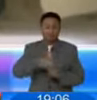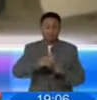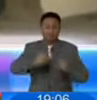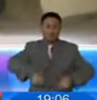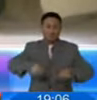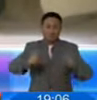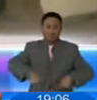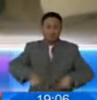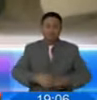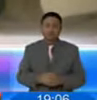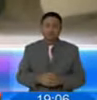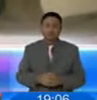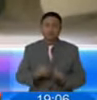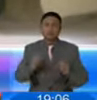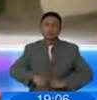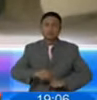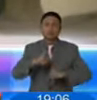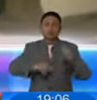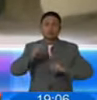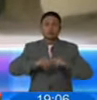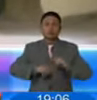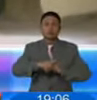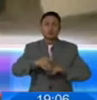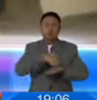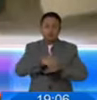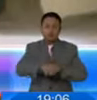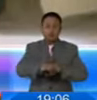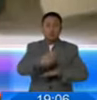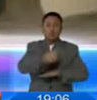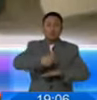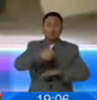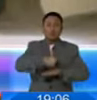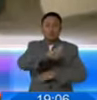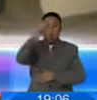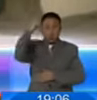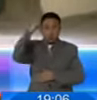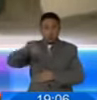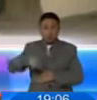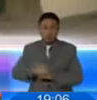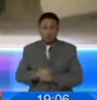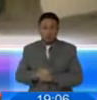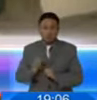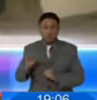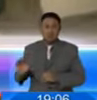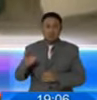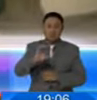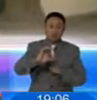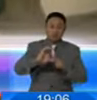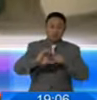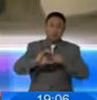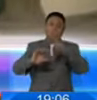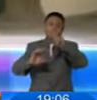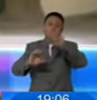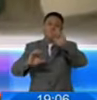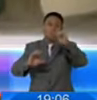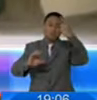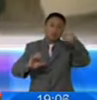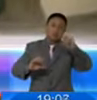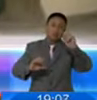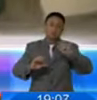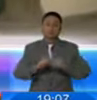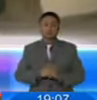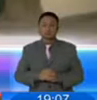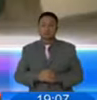firmará un acuerdo para la construcción del dragado del río Guayas, en el cual el gobierno nacional aportará 20 millones de dólares no reembolsables